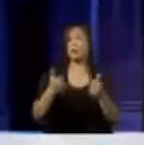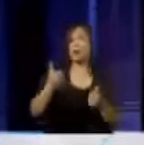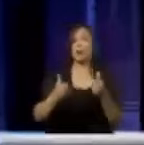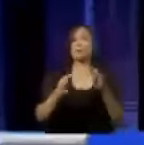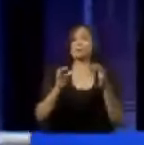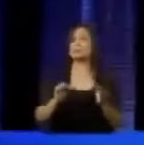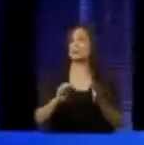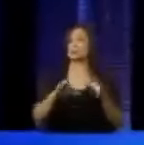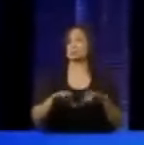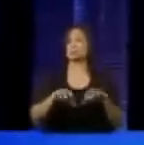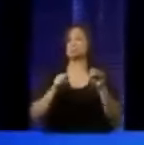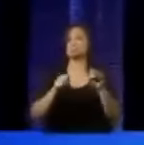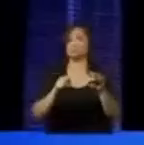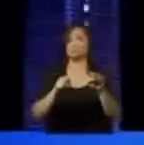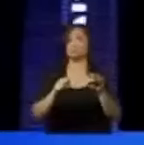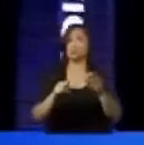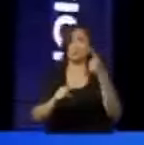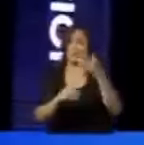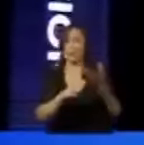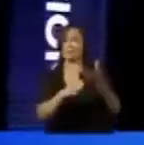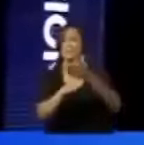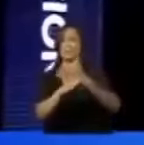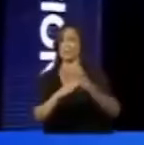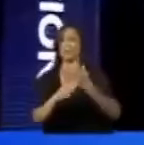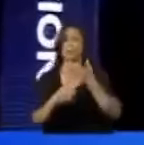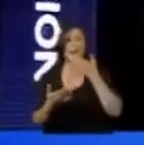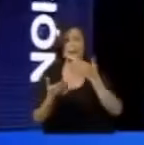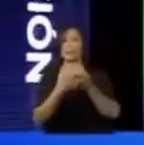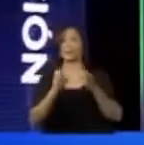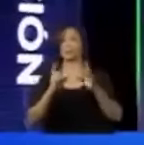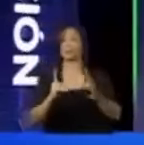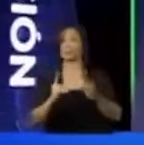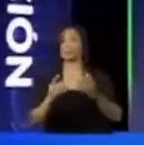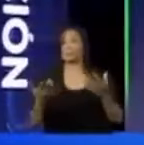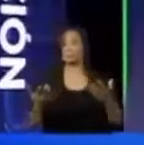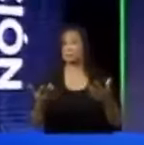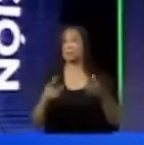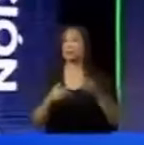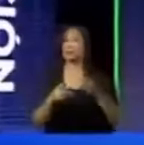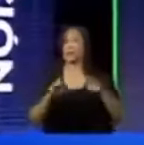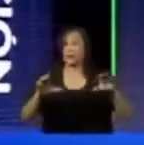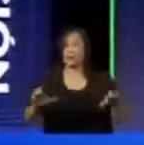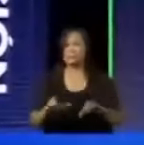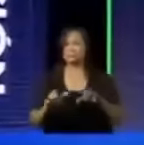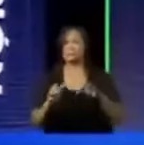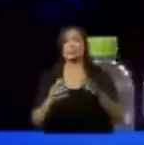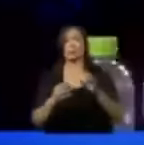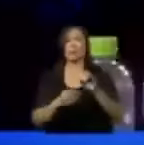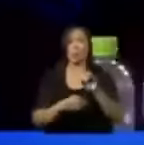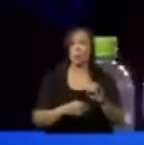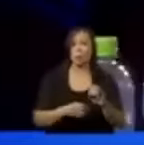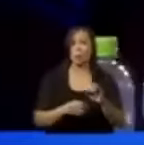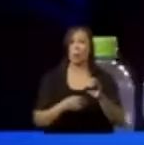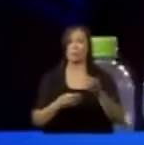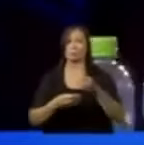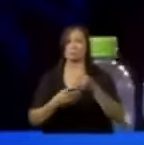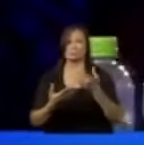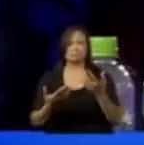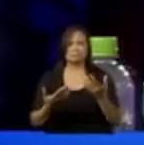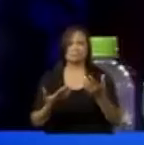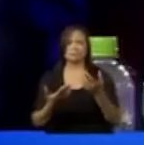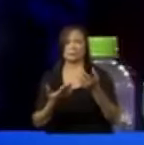medidas adoptaría usted para mejorar la calidad de la educación mediante la ejecución o